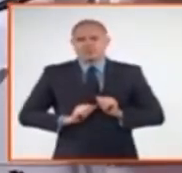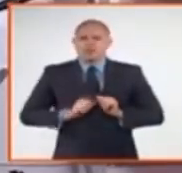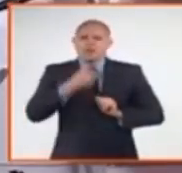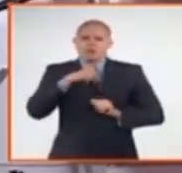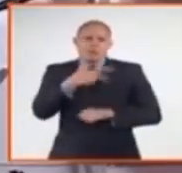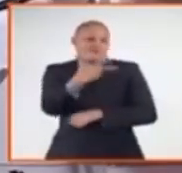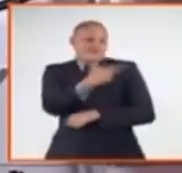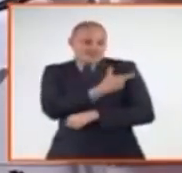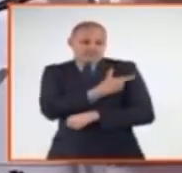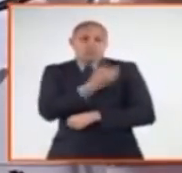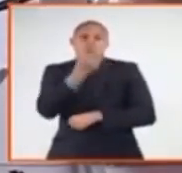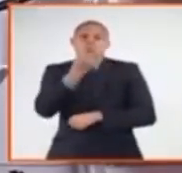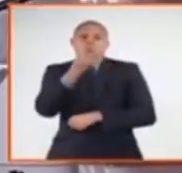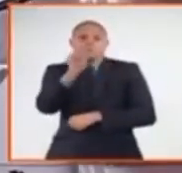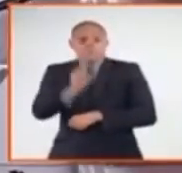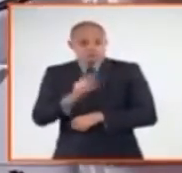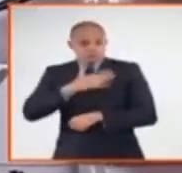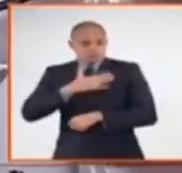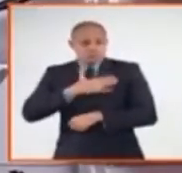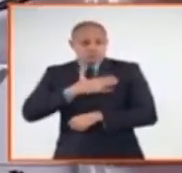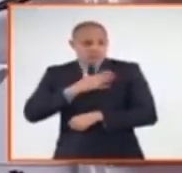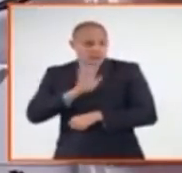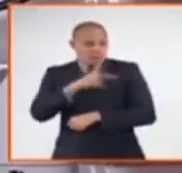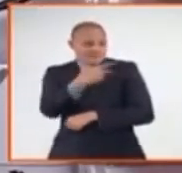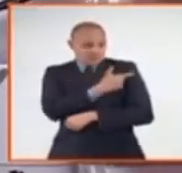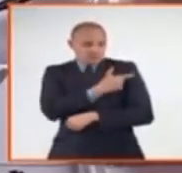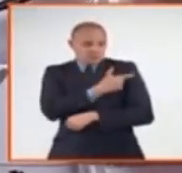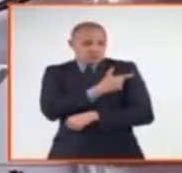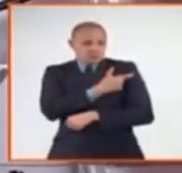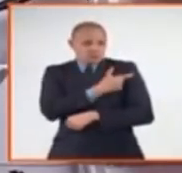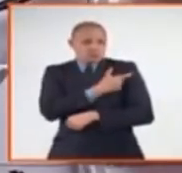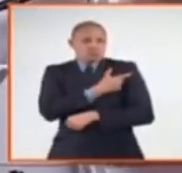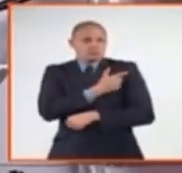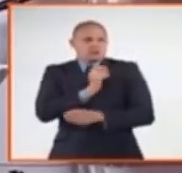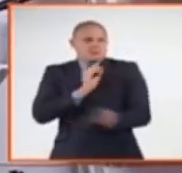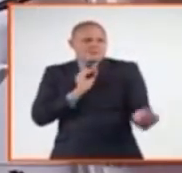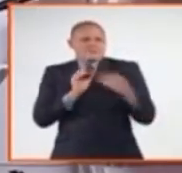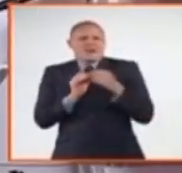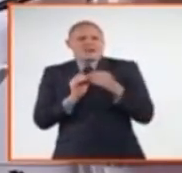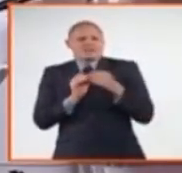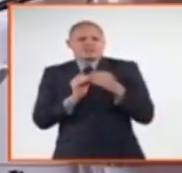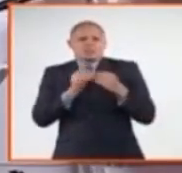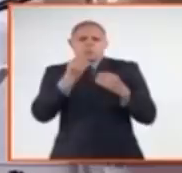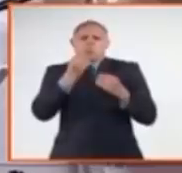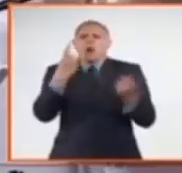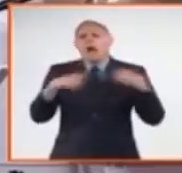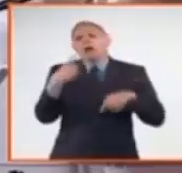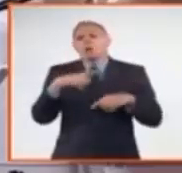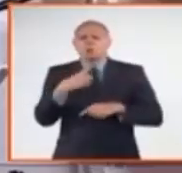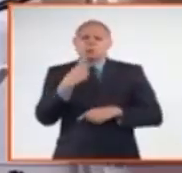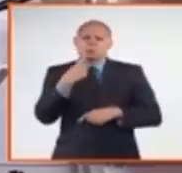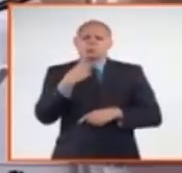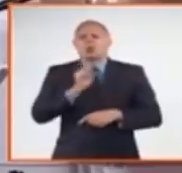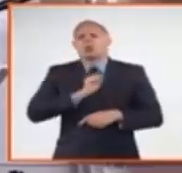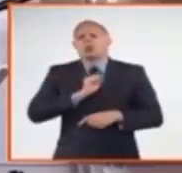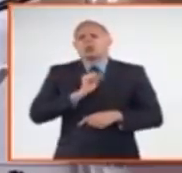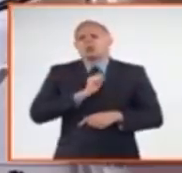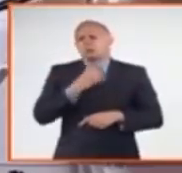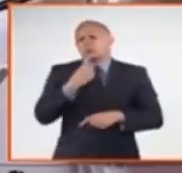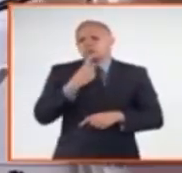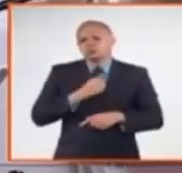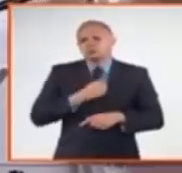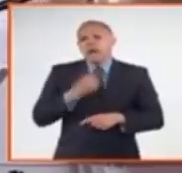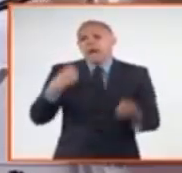infecta 1 % que se enferma y de que él se enferma un porciento se llega a